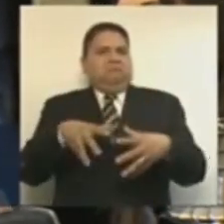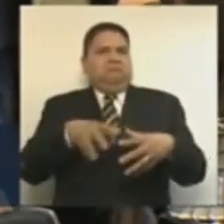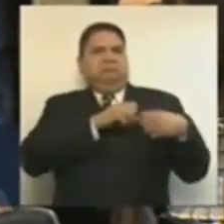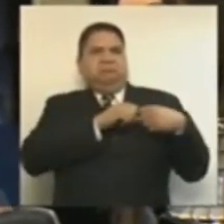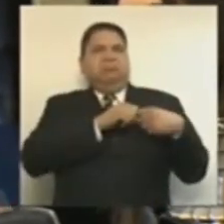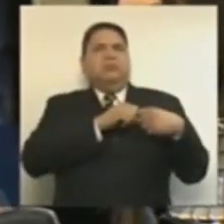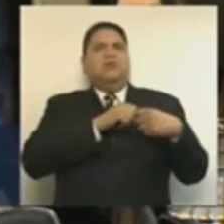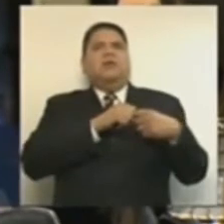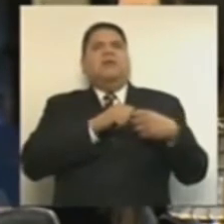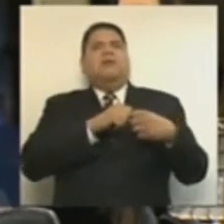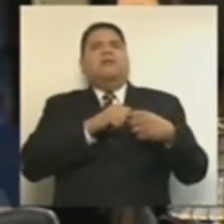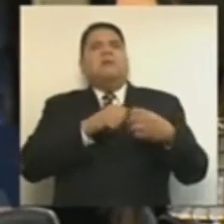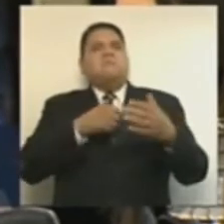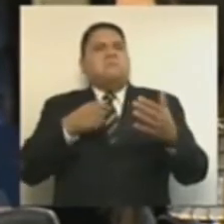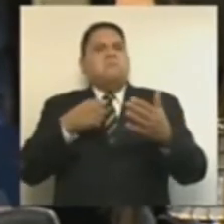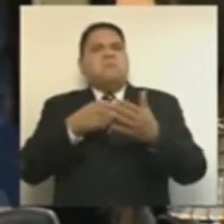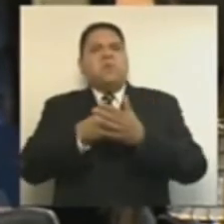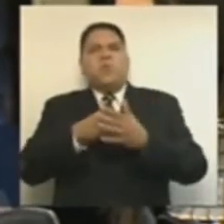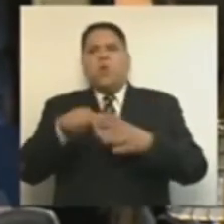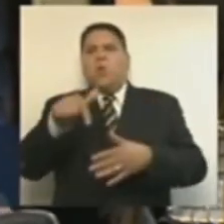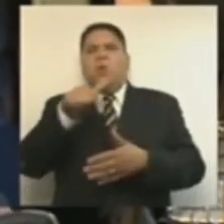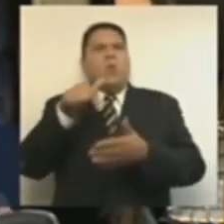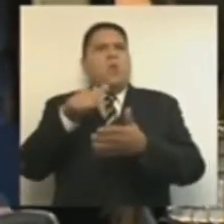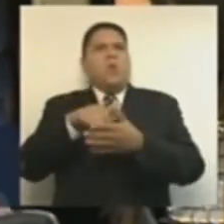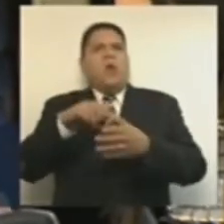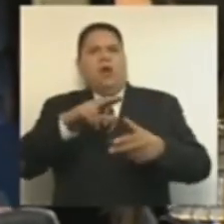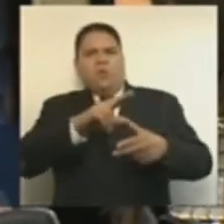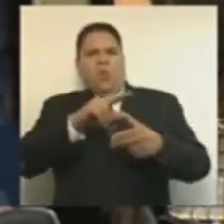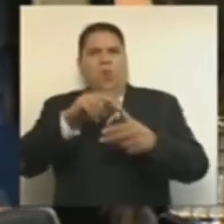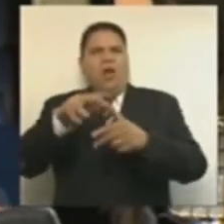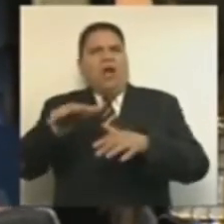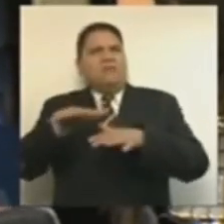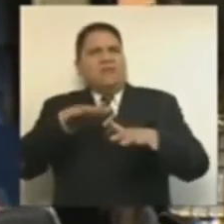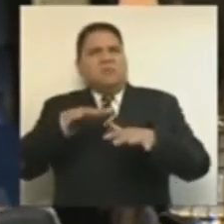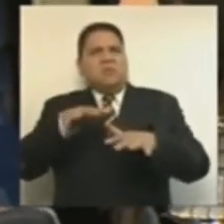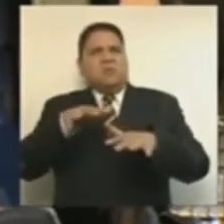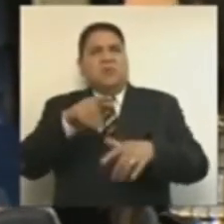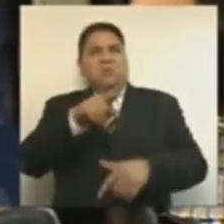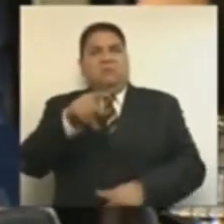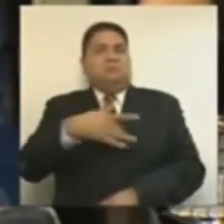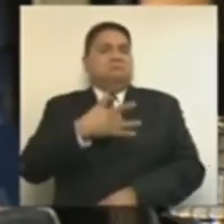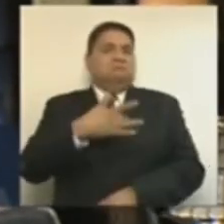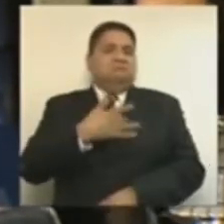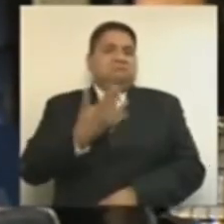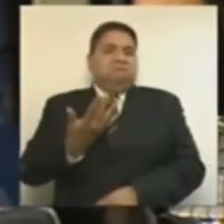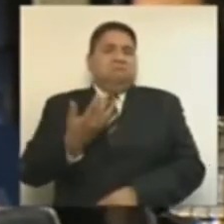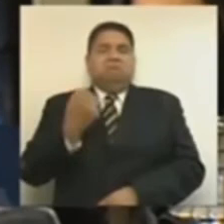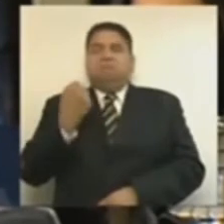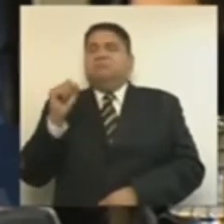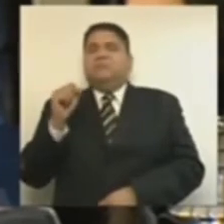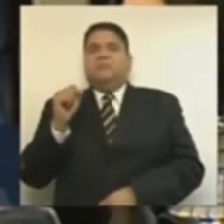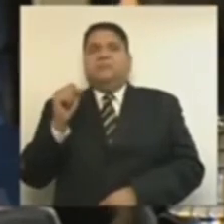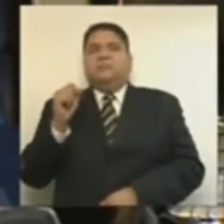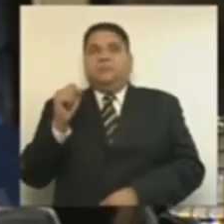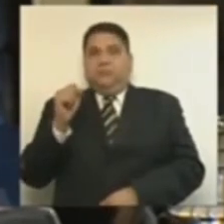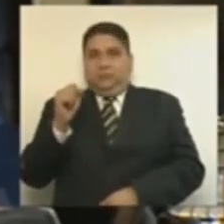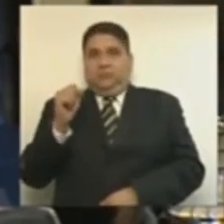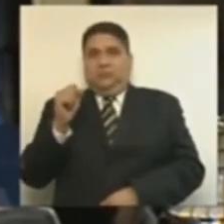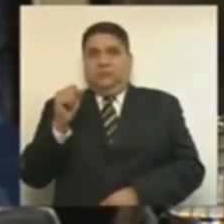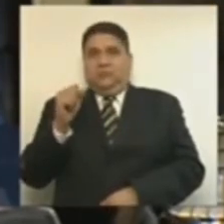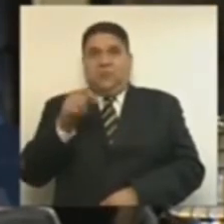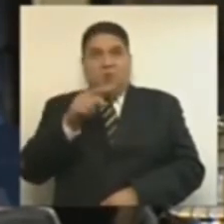los desastres naturales? ¿Se les va a dar la espalda? Porque es mentira.